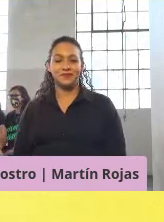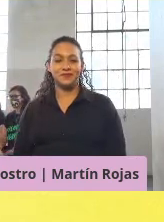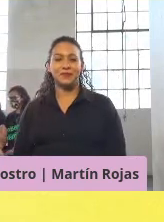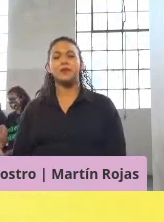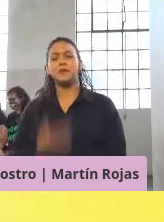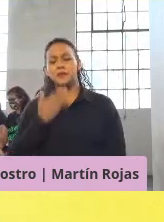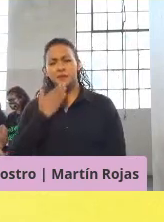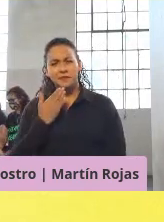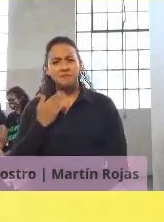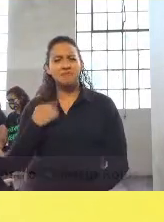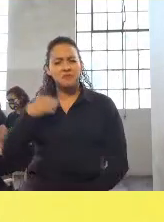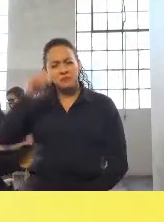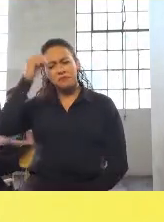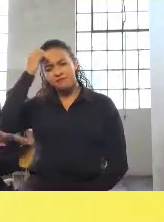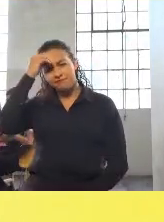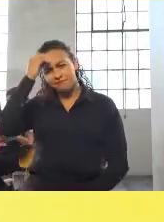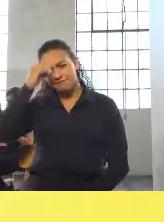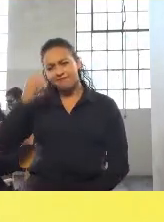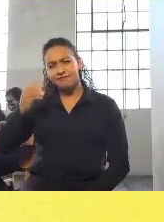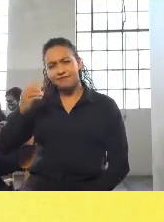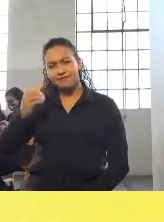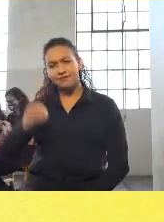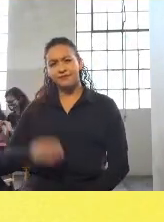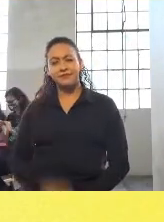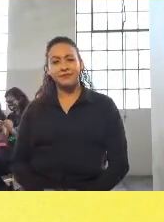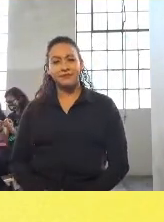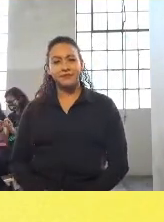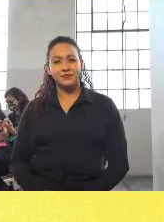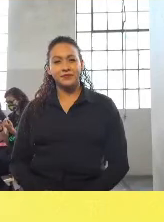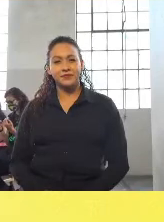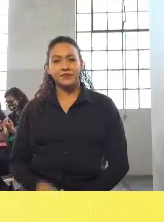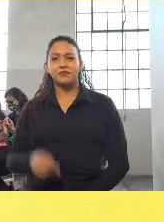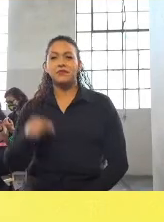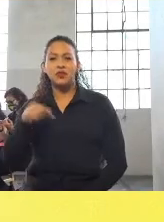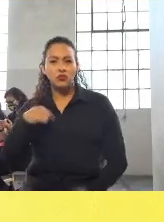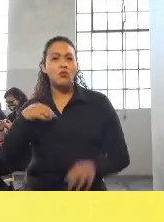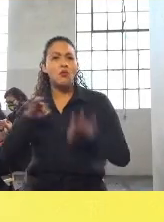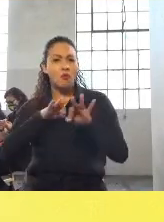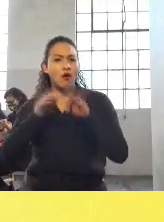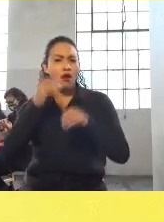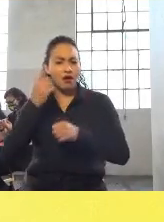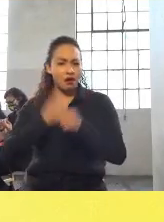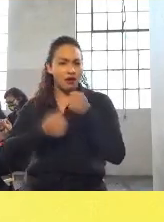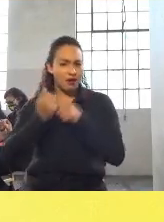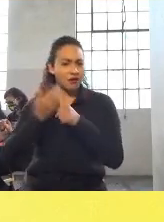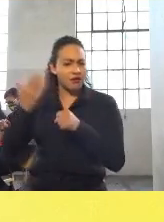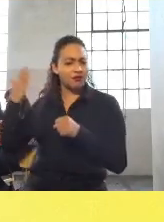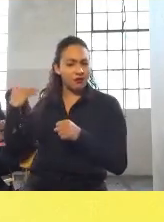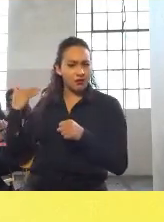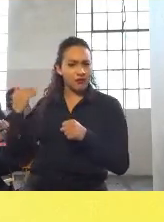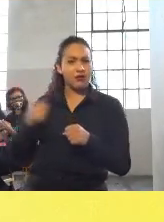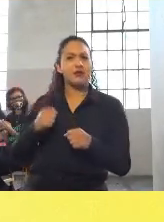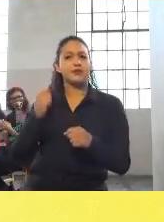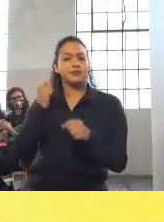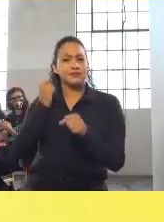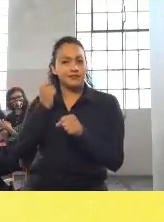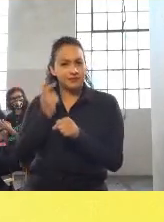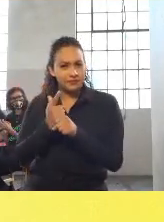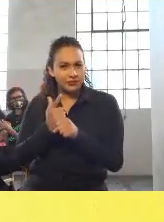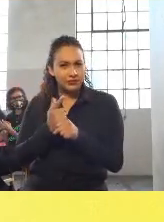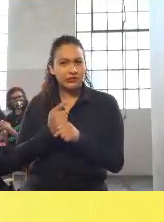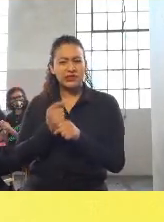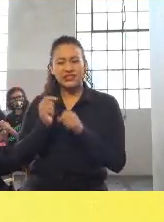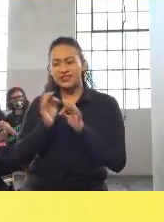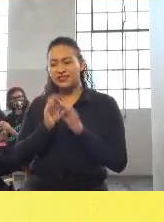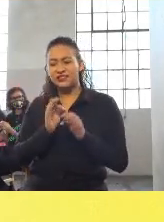Pues yo creo que lo que básicamente por acá me convoca es una pieza que trabajé el año pasado, que es fundamental que se pronuncie la